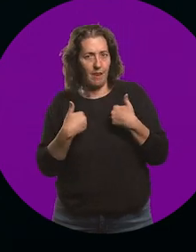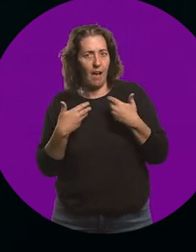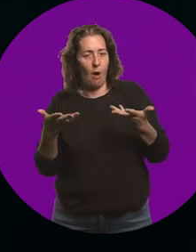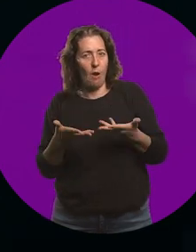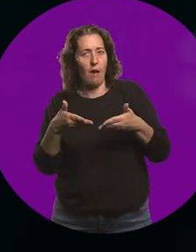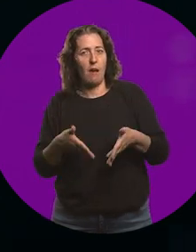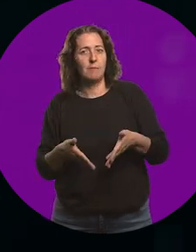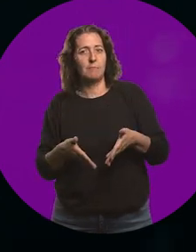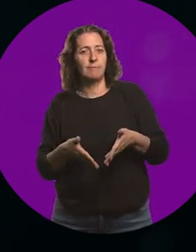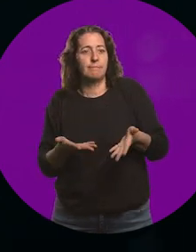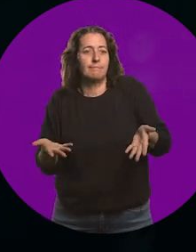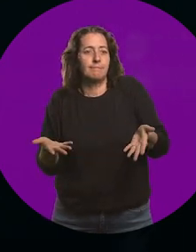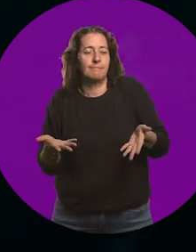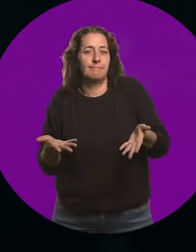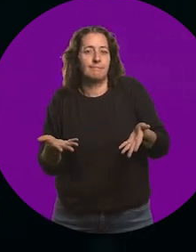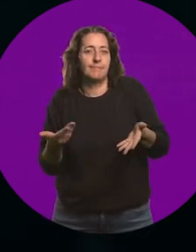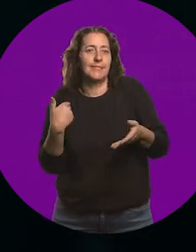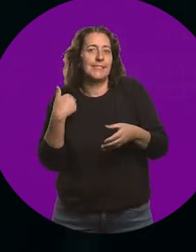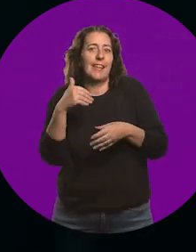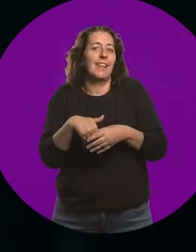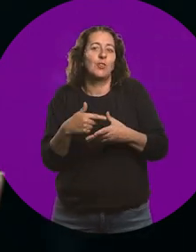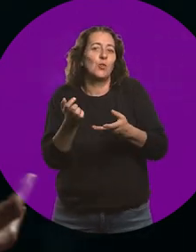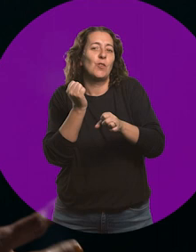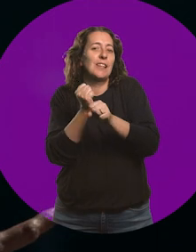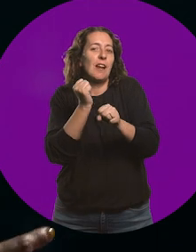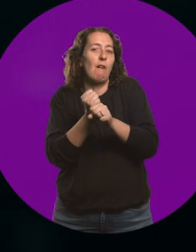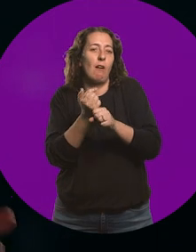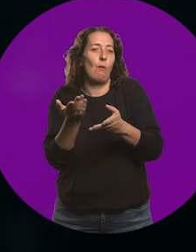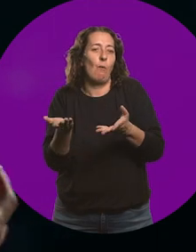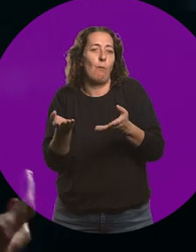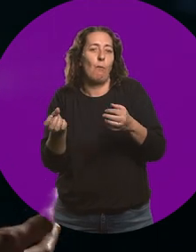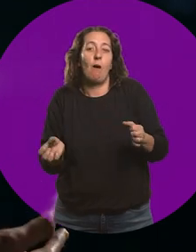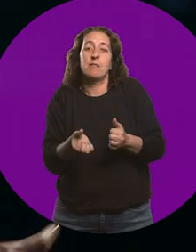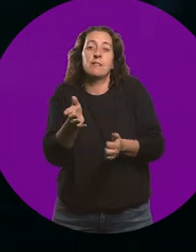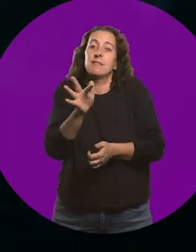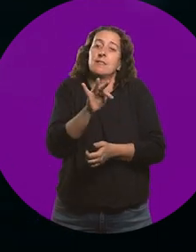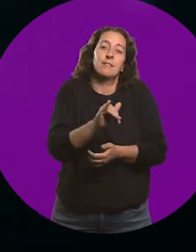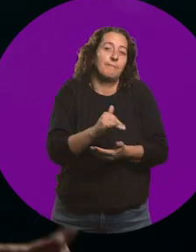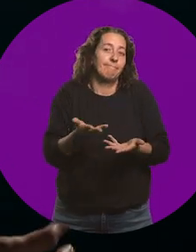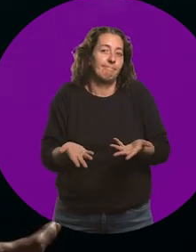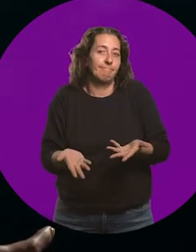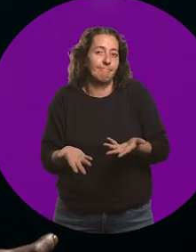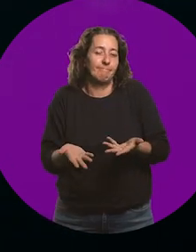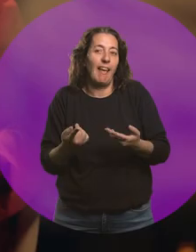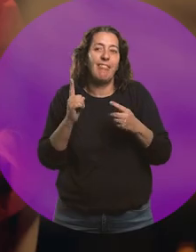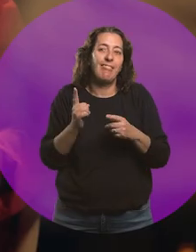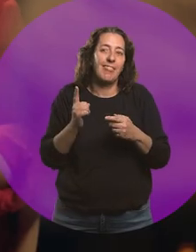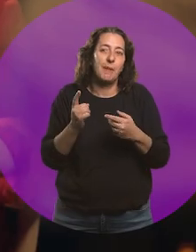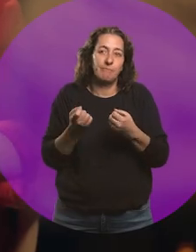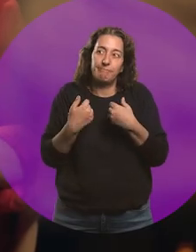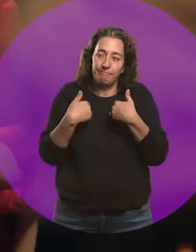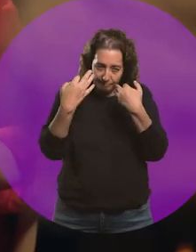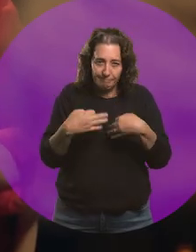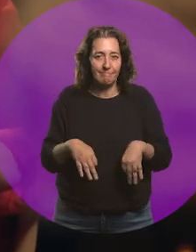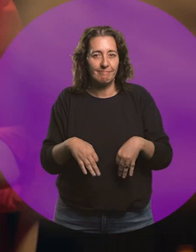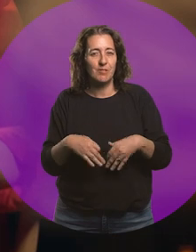y nada, y es parte de ese trabajo que uno hace a diario, ¿no? El merecimiento. Pienso